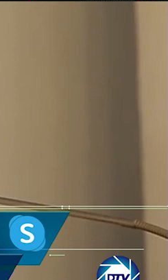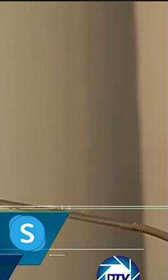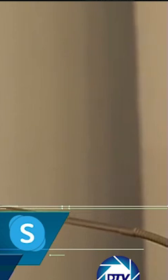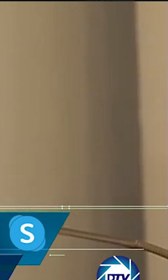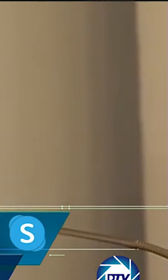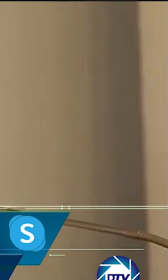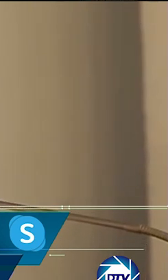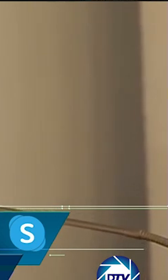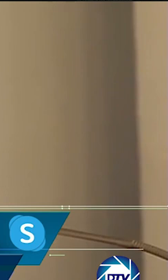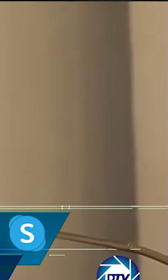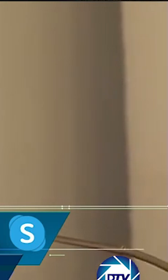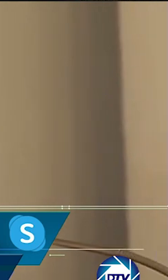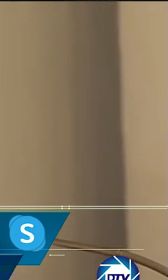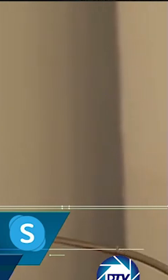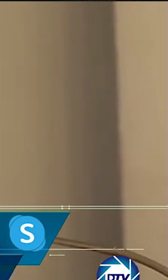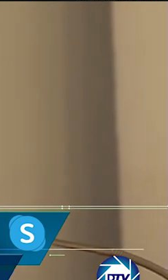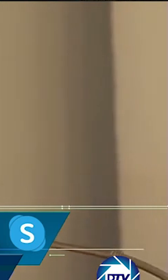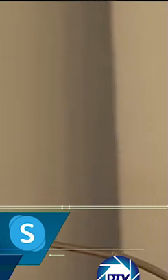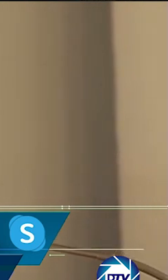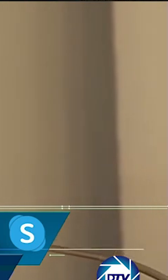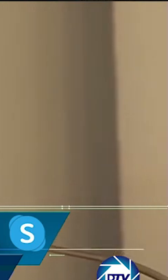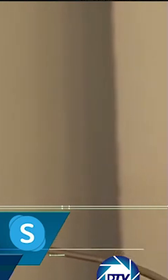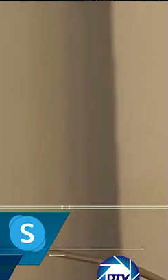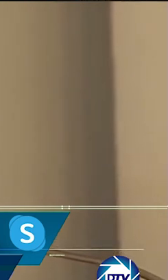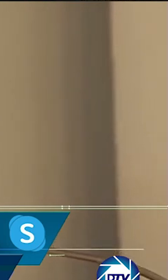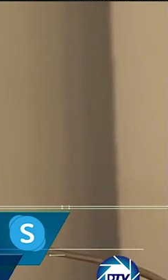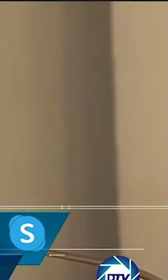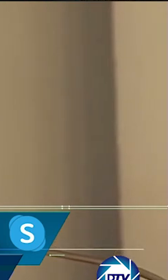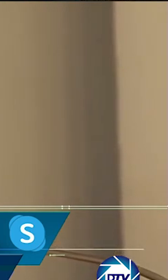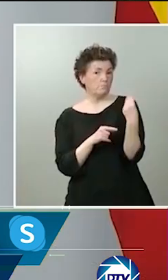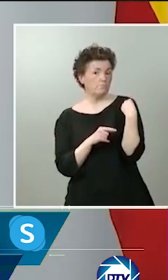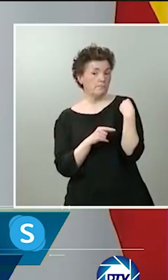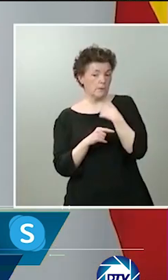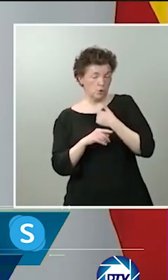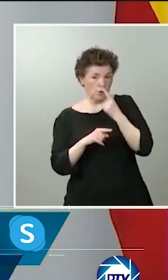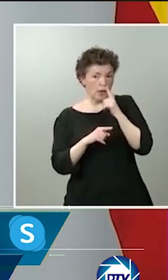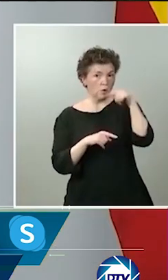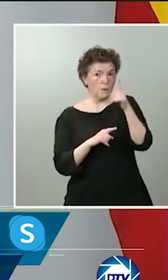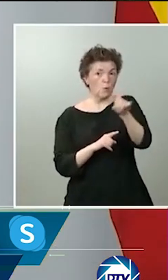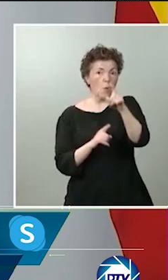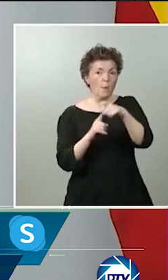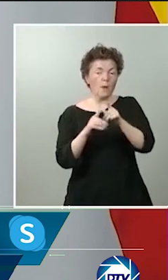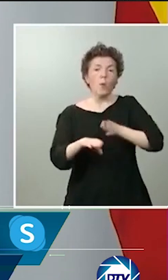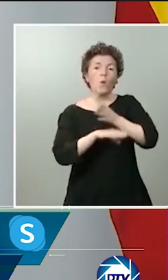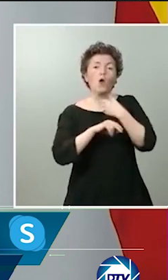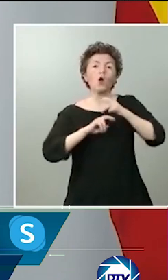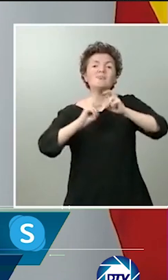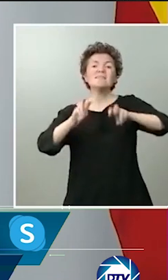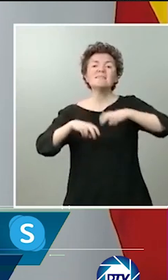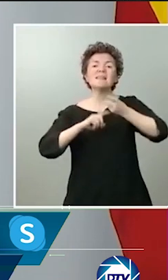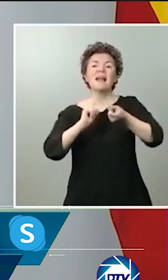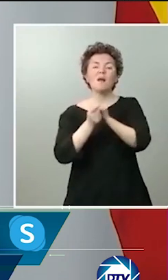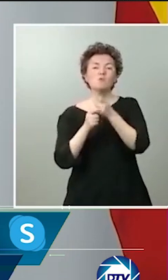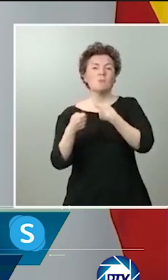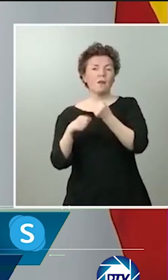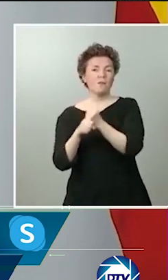a crear empleos, ¿no? Simplemente ellos están en el populismo este, según el cual pues lo que hay que trasladar a la gente, a los